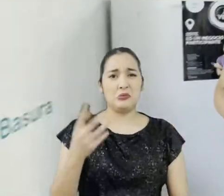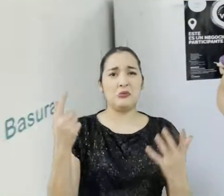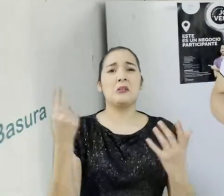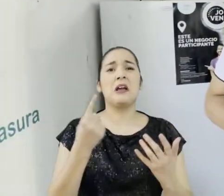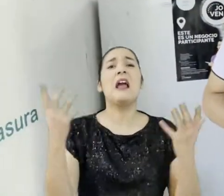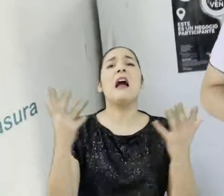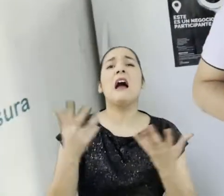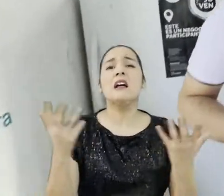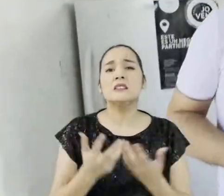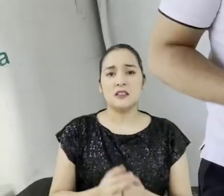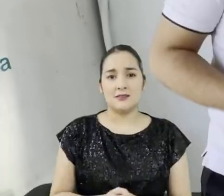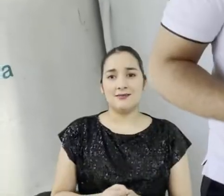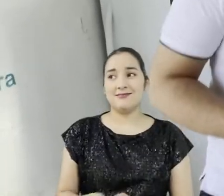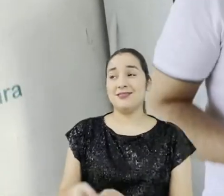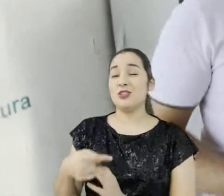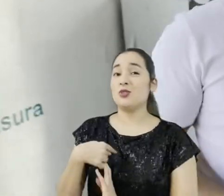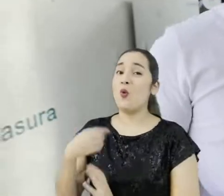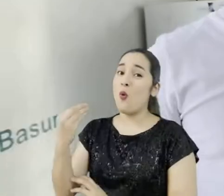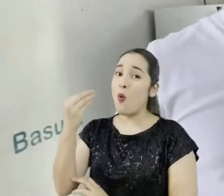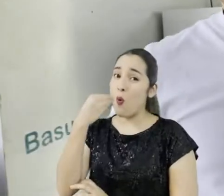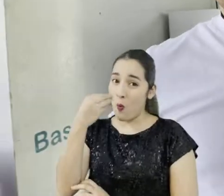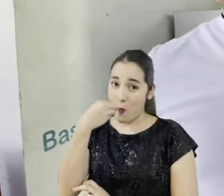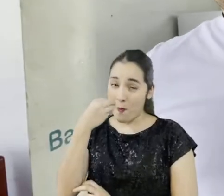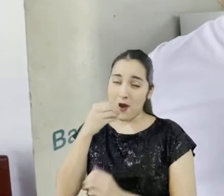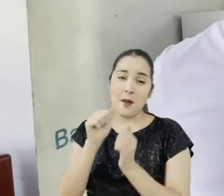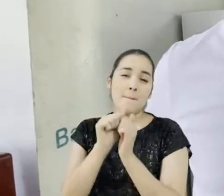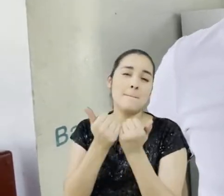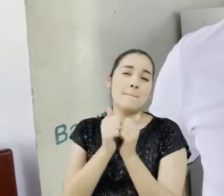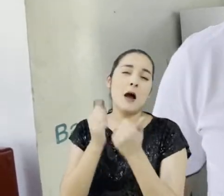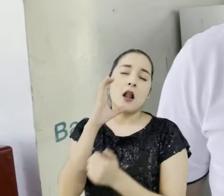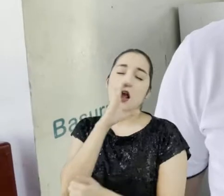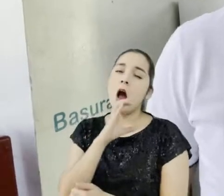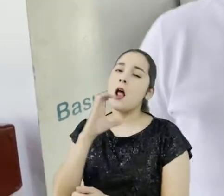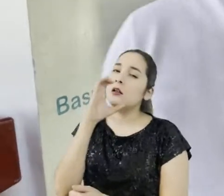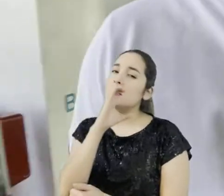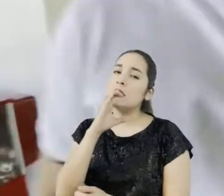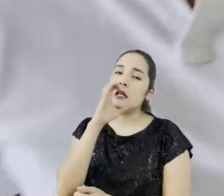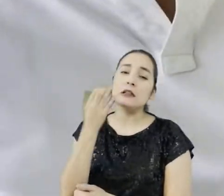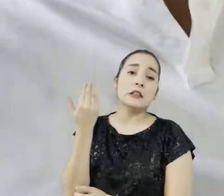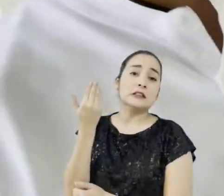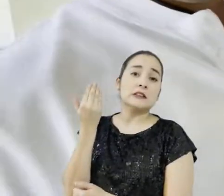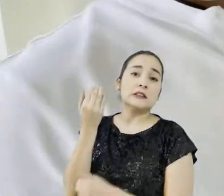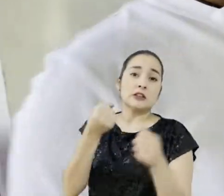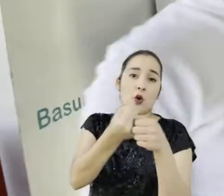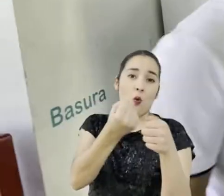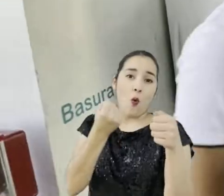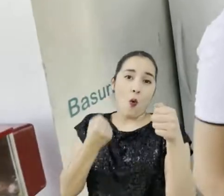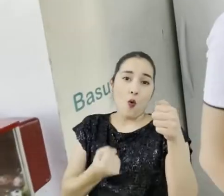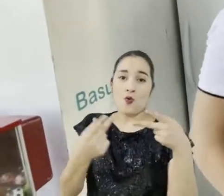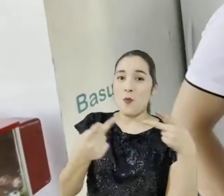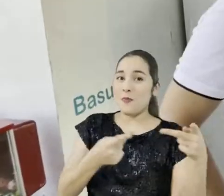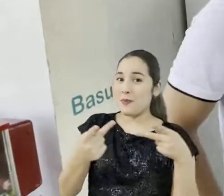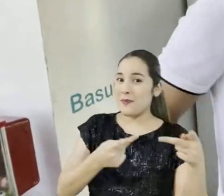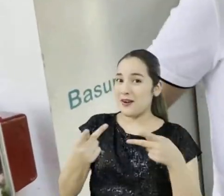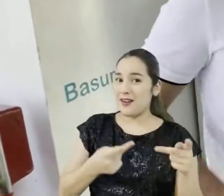¿Cuál es tu plan de tarde? Comerme una semita calientita recién hecha, mira. Sí, está